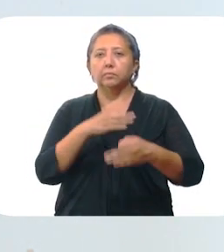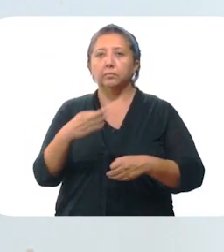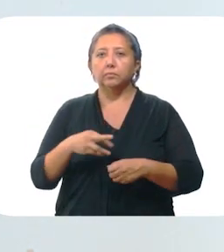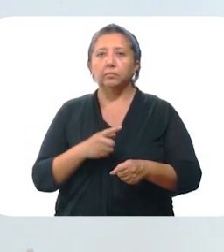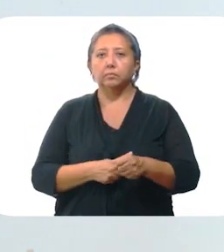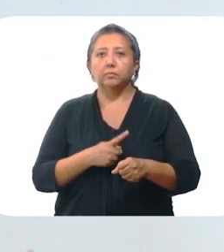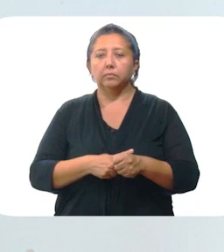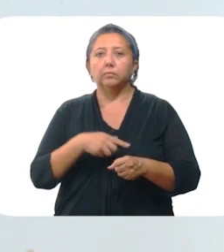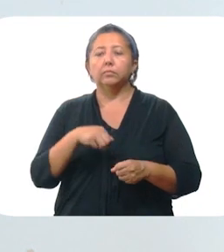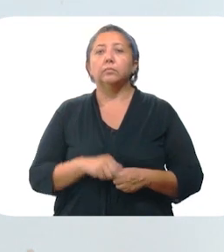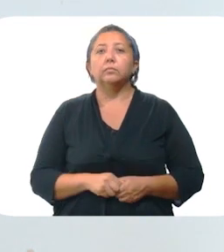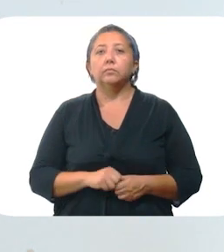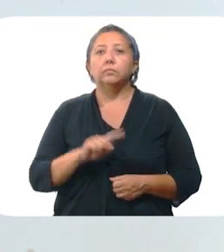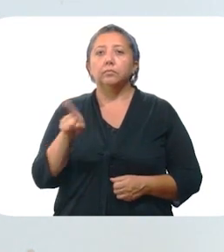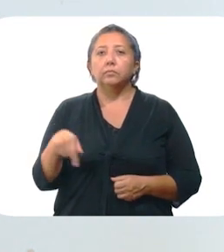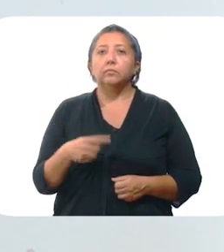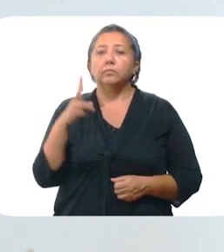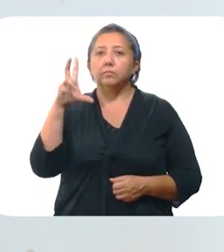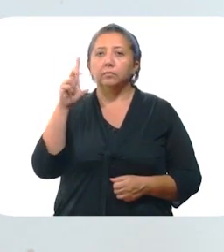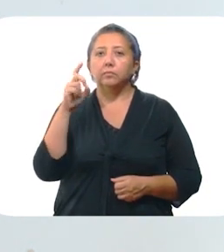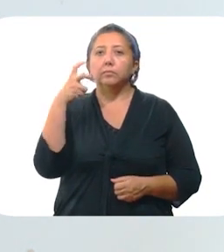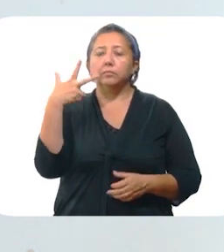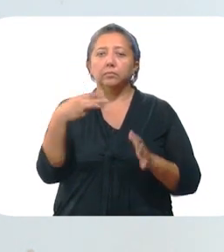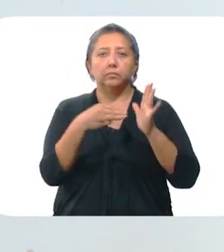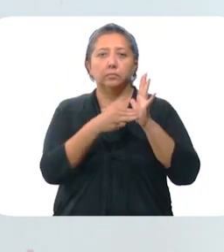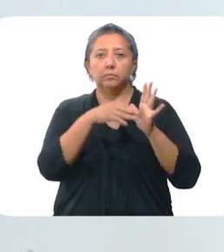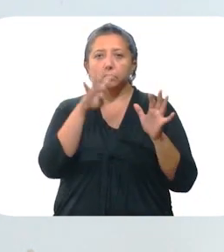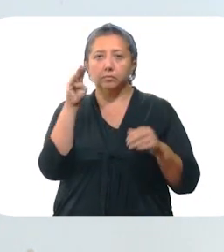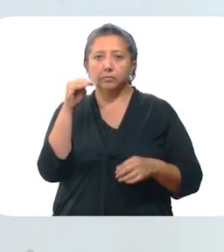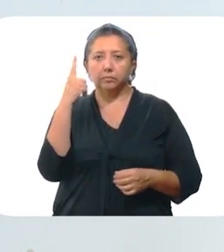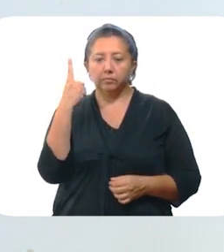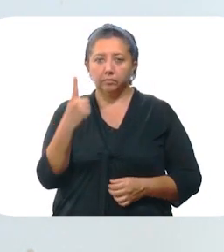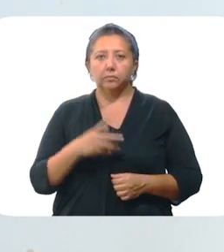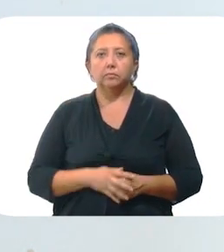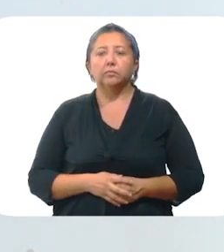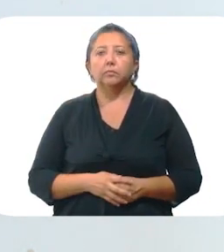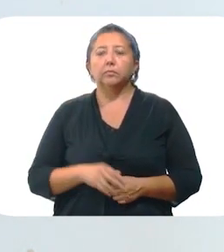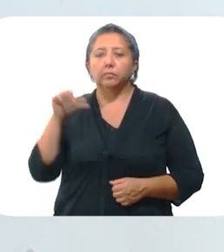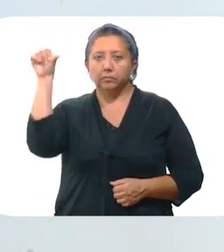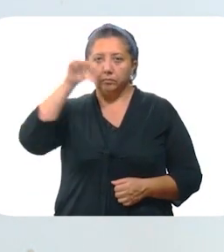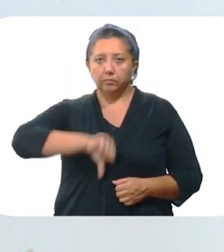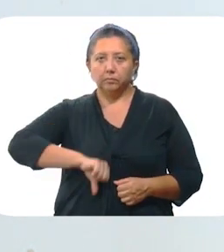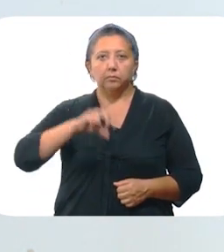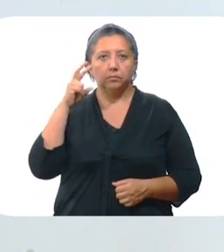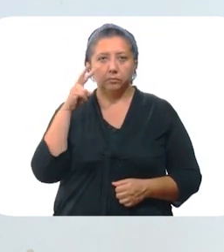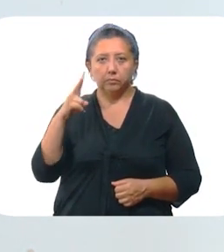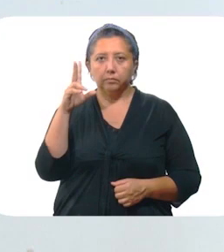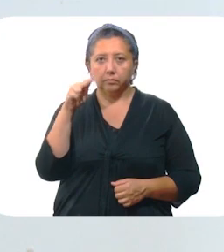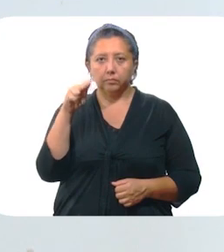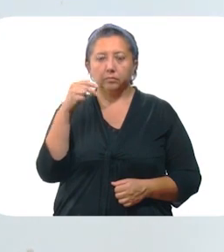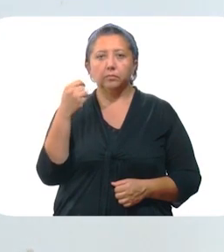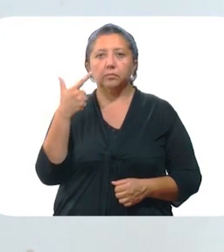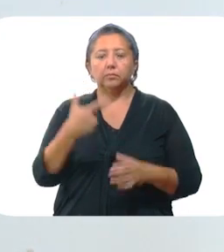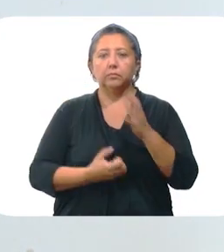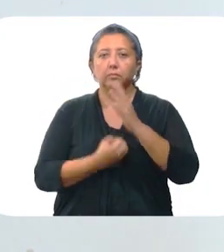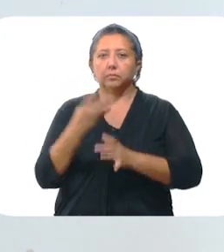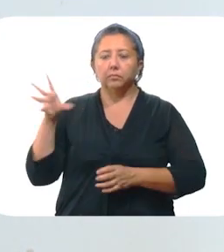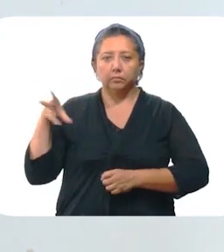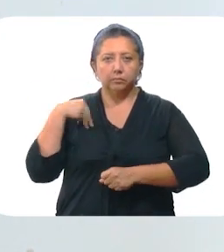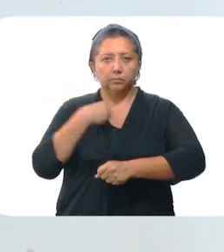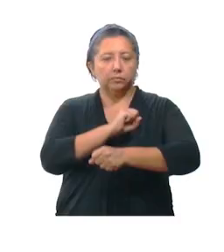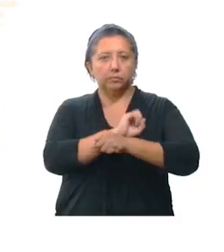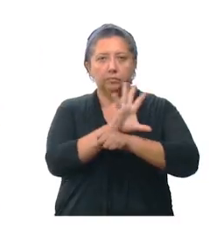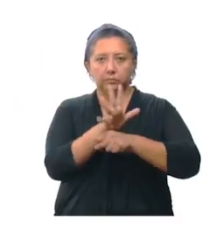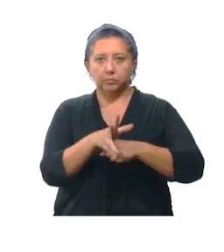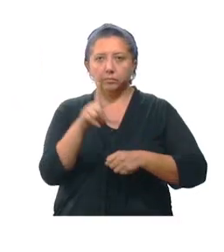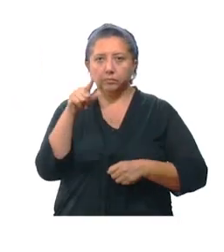total de contagios registrados, que es 38.091 casos. Hoy se detectaron 87 nuevos contagios de